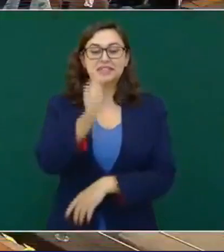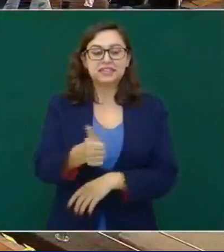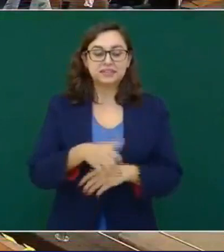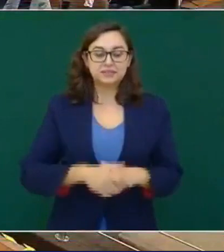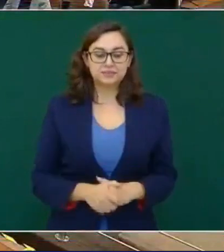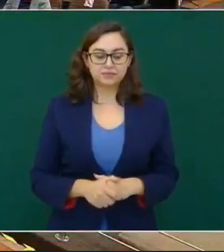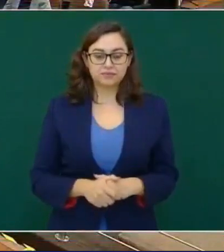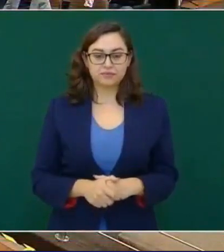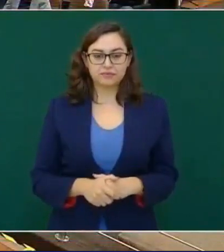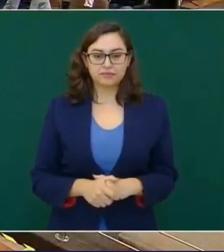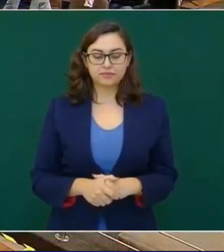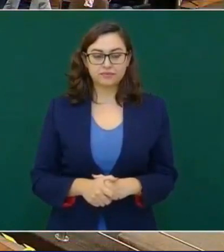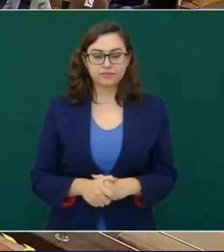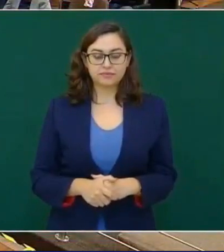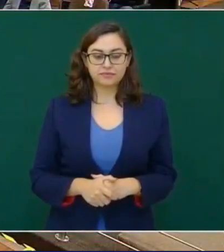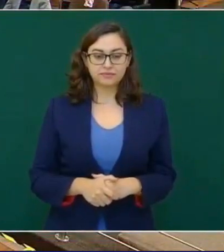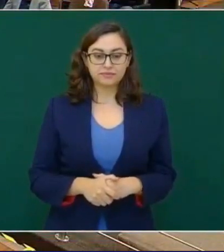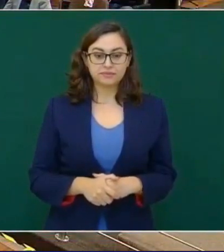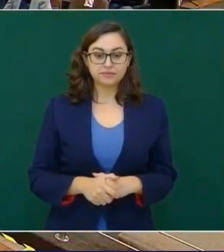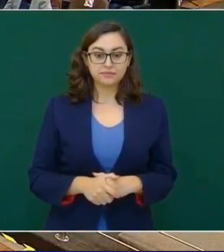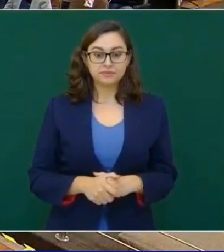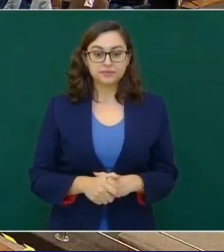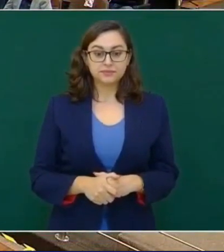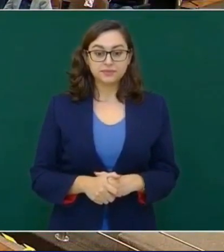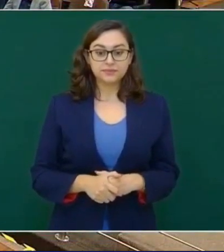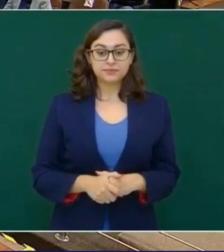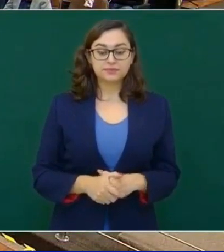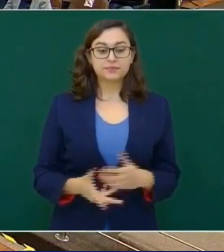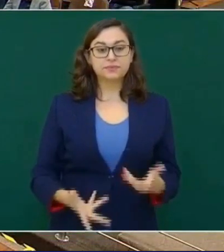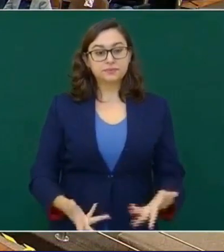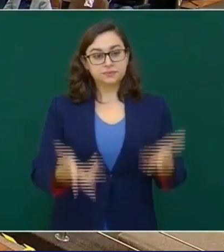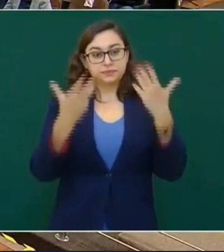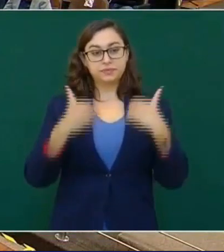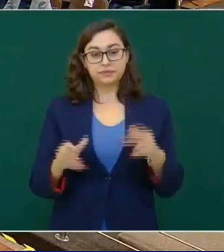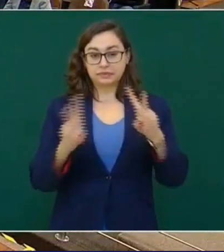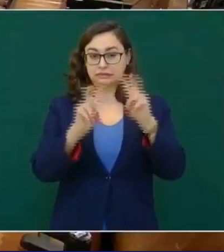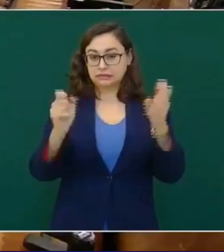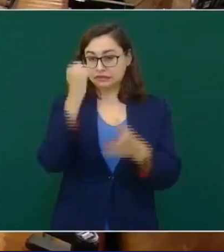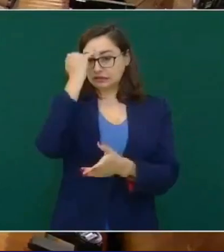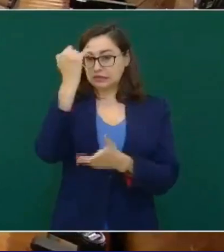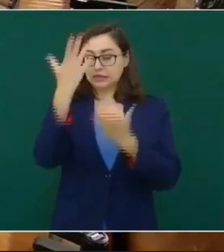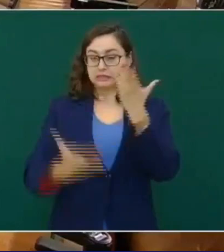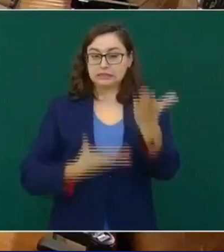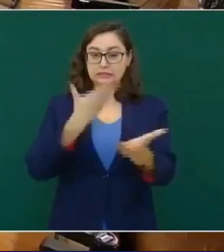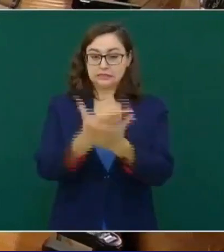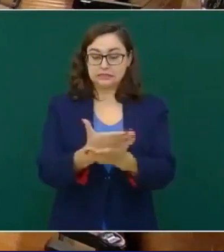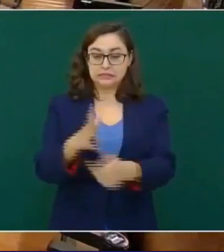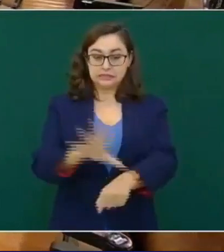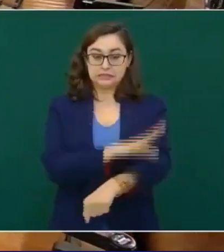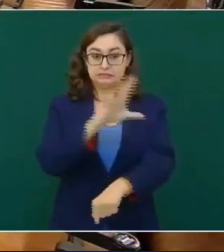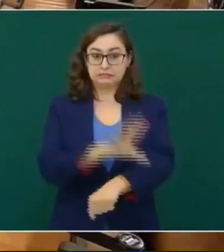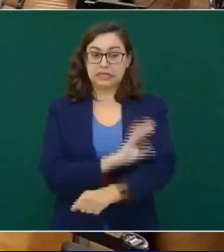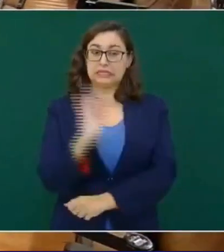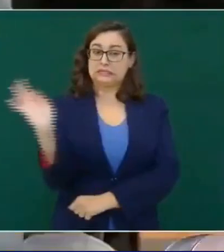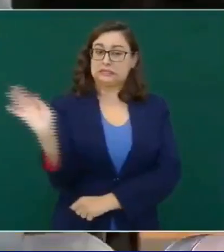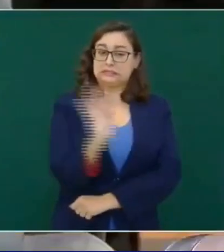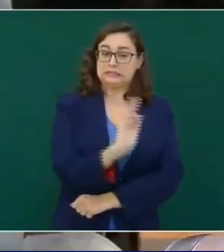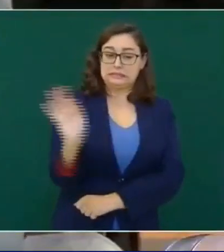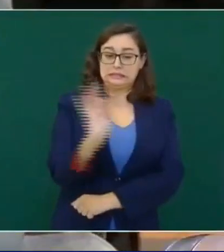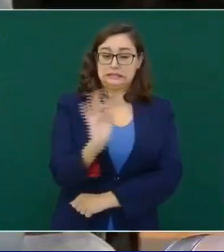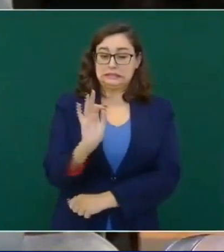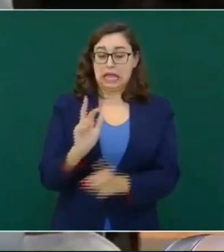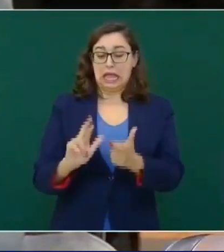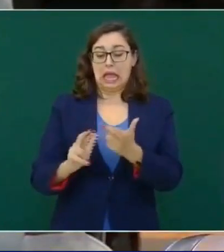¿Qué responde a quienes consideran que con su iniciativa de reforma en materia eléctrica podría haber una regresión,